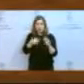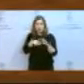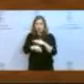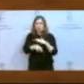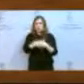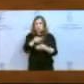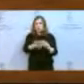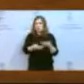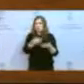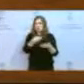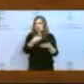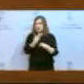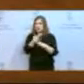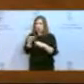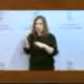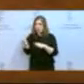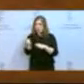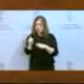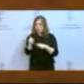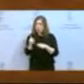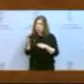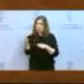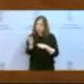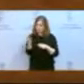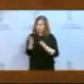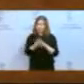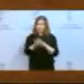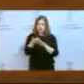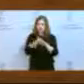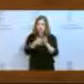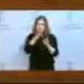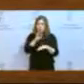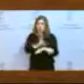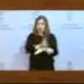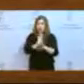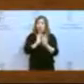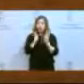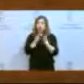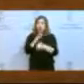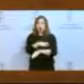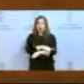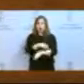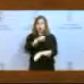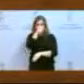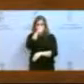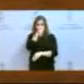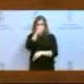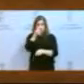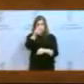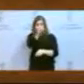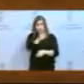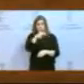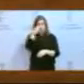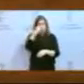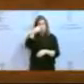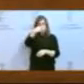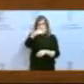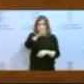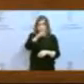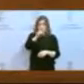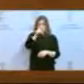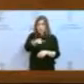sobra, para nada. ¿Qué más quisiera el Consejo de Gobierno socialista, que es precisamente el único interesado en